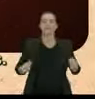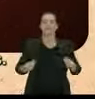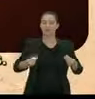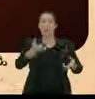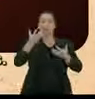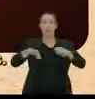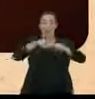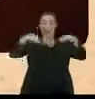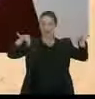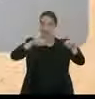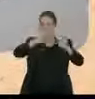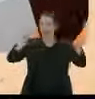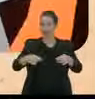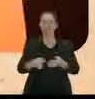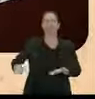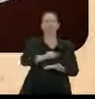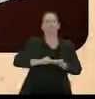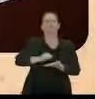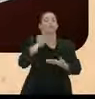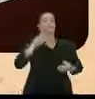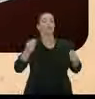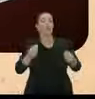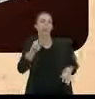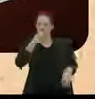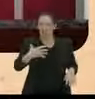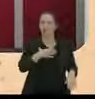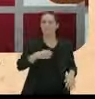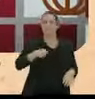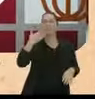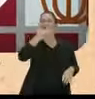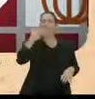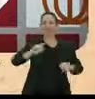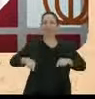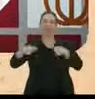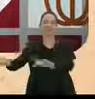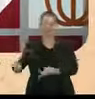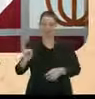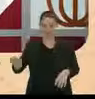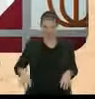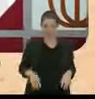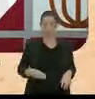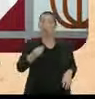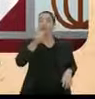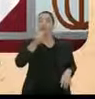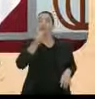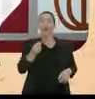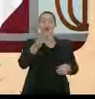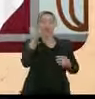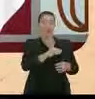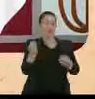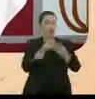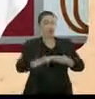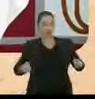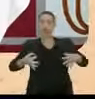alimentos crudos. Los paños de cocina también deben estar muy limpios. Y, si es posible, utilizaremos paños de un solo uso